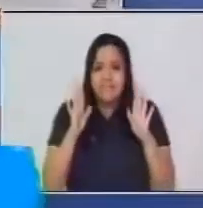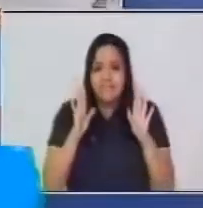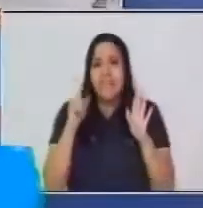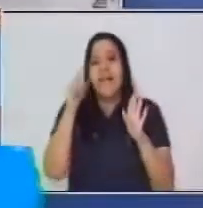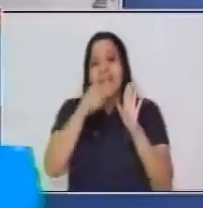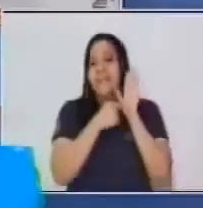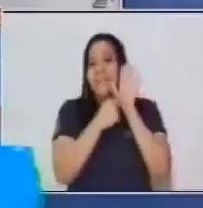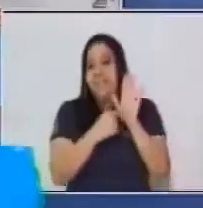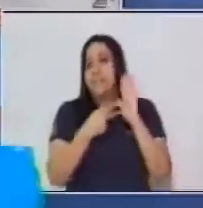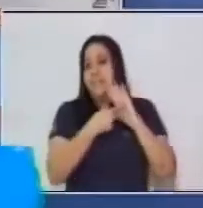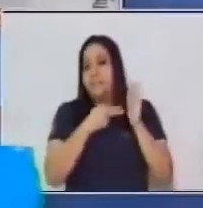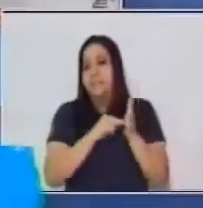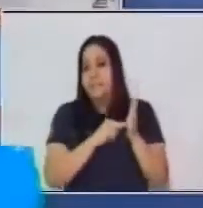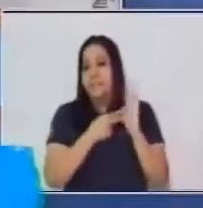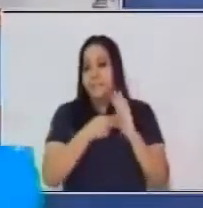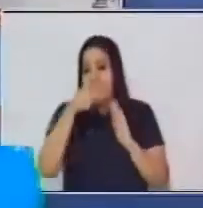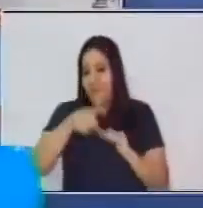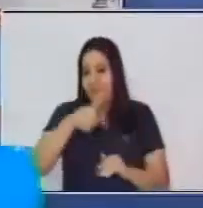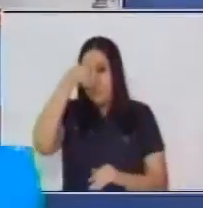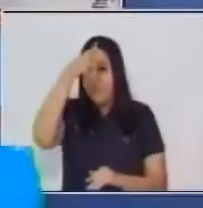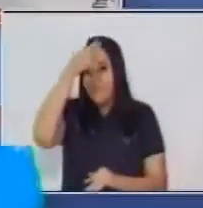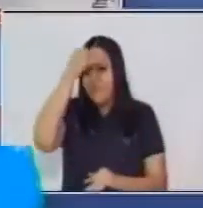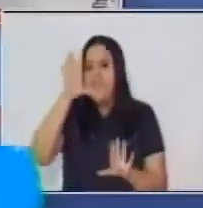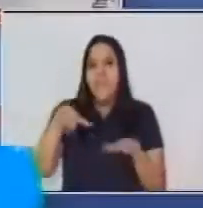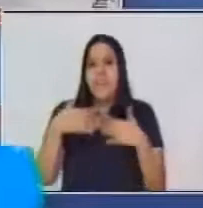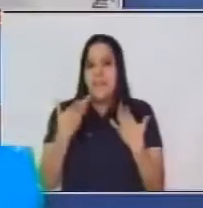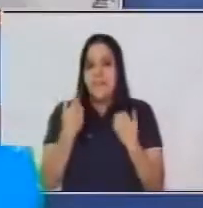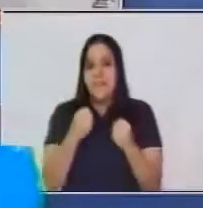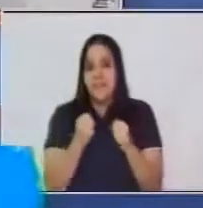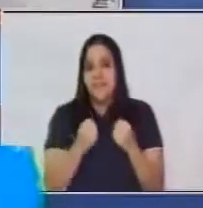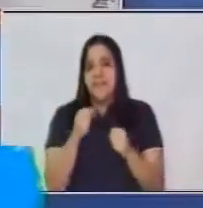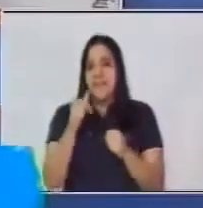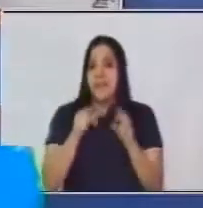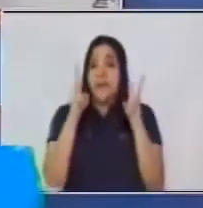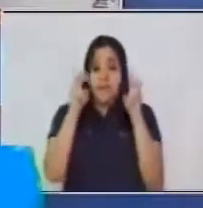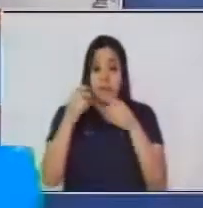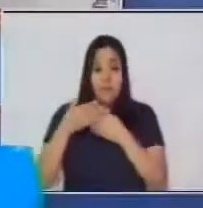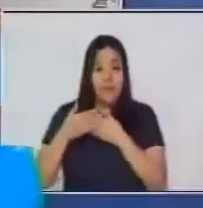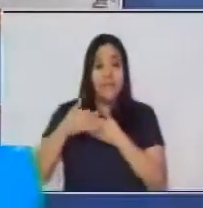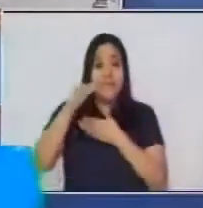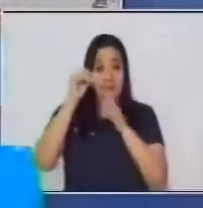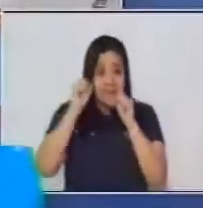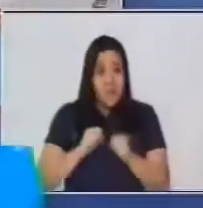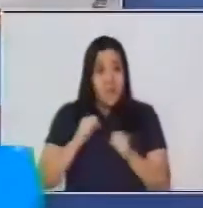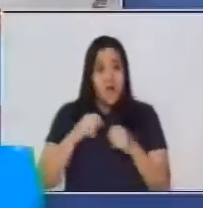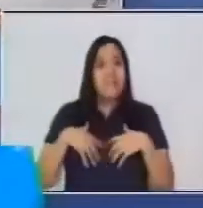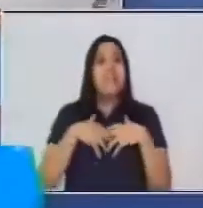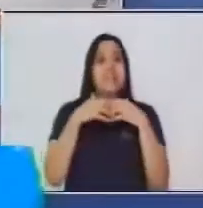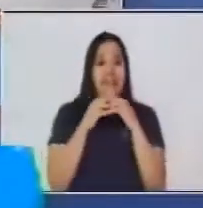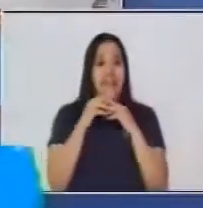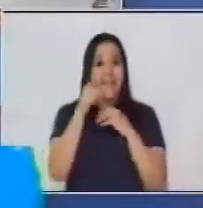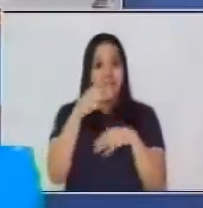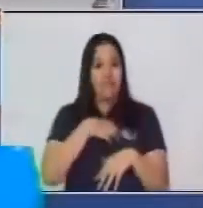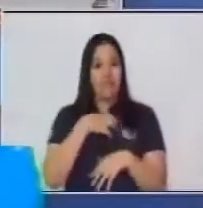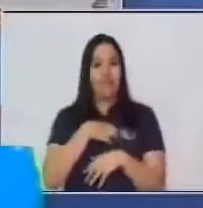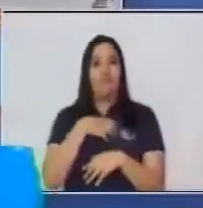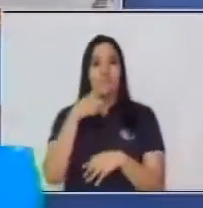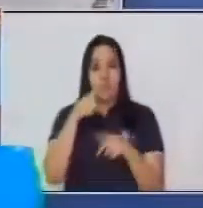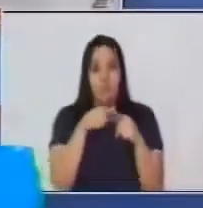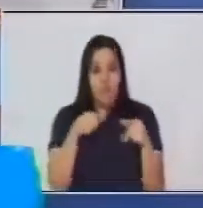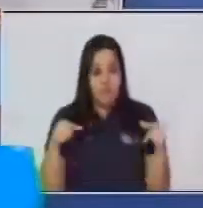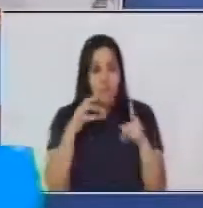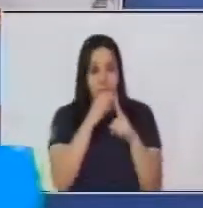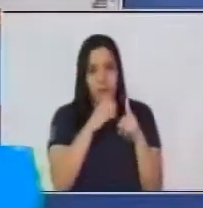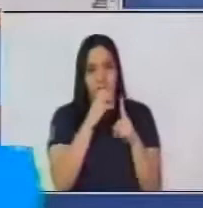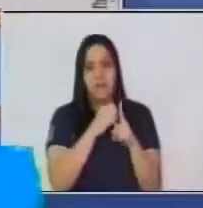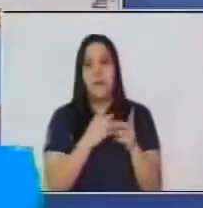luego presentarla. Pues es lo que vas a aprender hoy y a partir de ese tema ya puedes hacer tú una tira cómica. Entonces vamos a ver primero qué es una